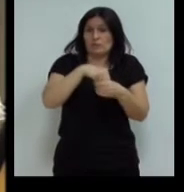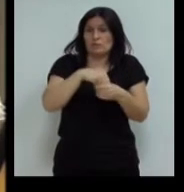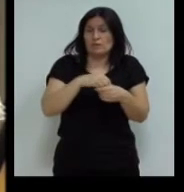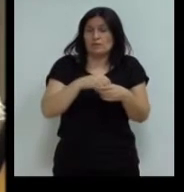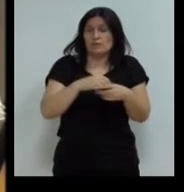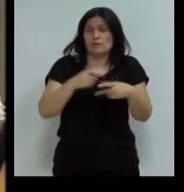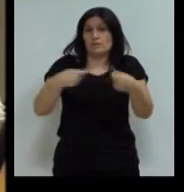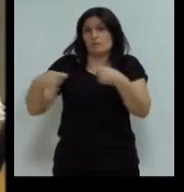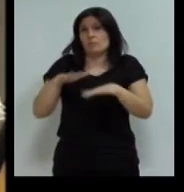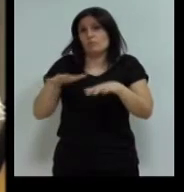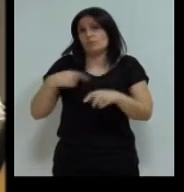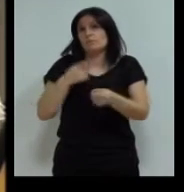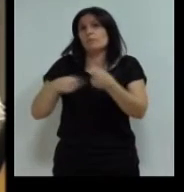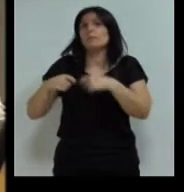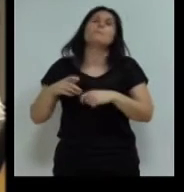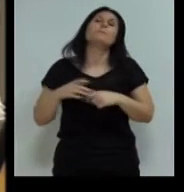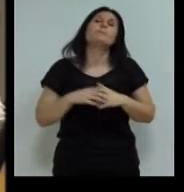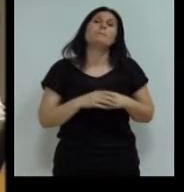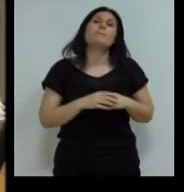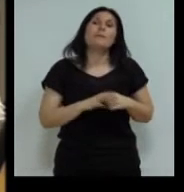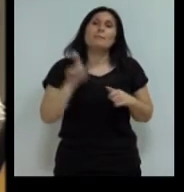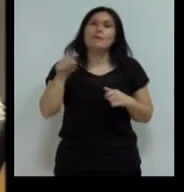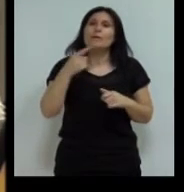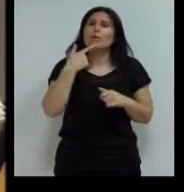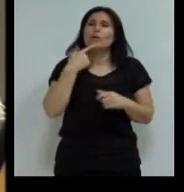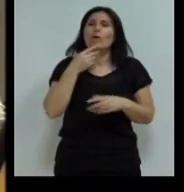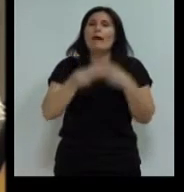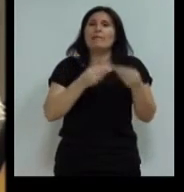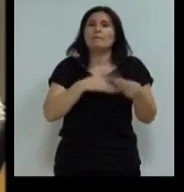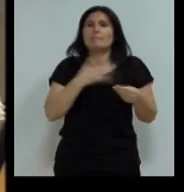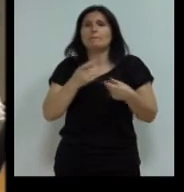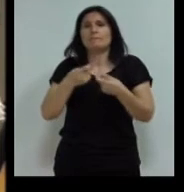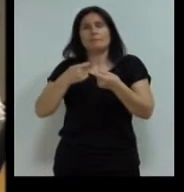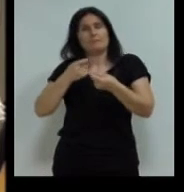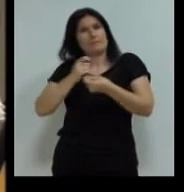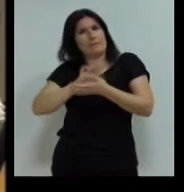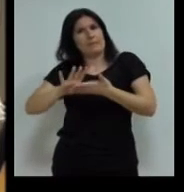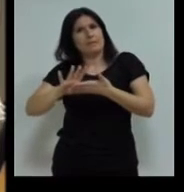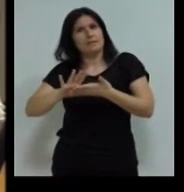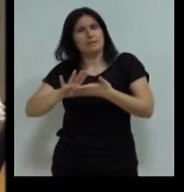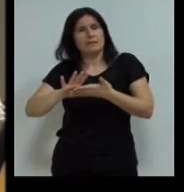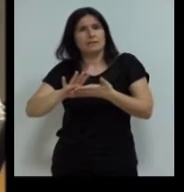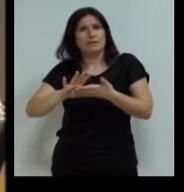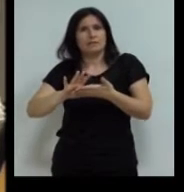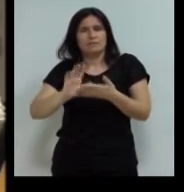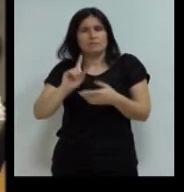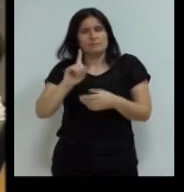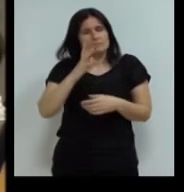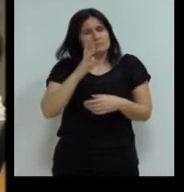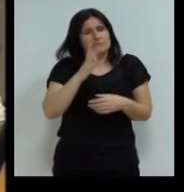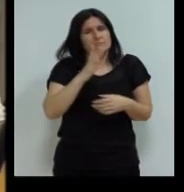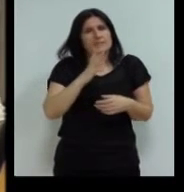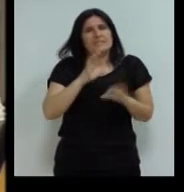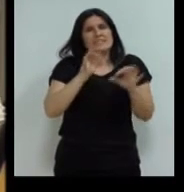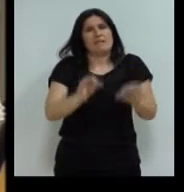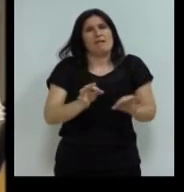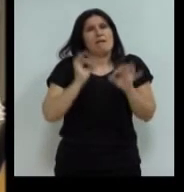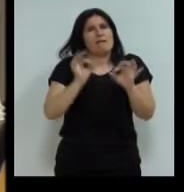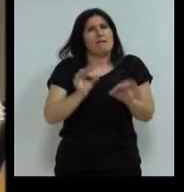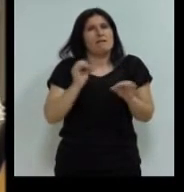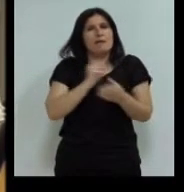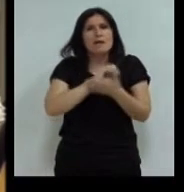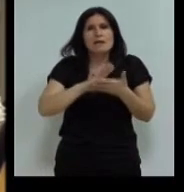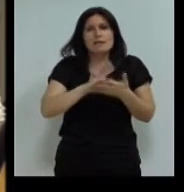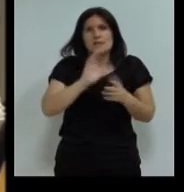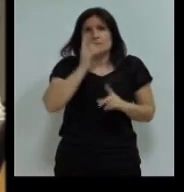esa cosa puntual se extienda a tener una producción altruista y eso, sinceramente, yo pienso que